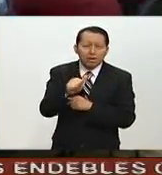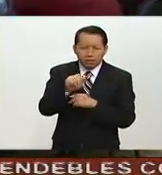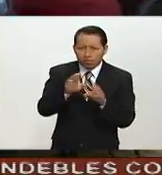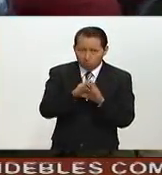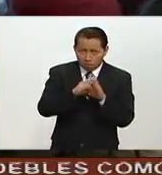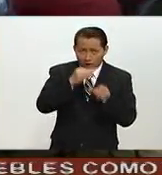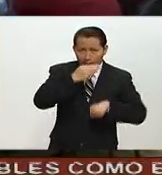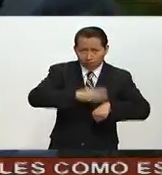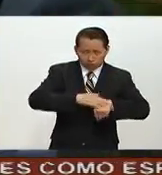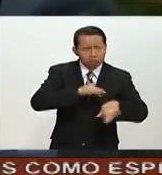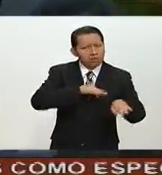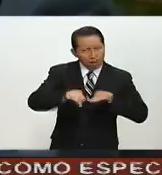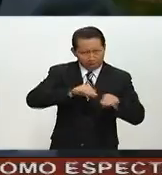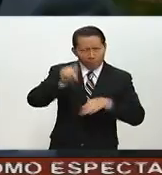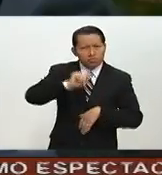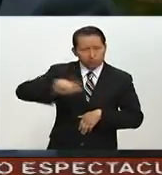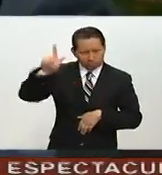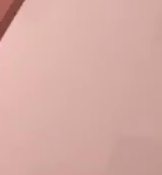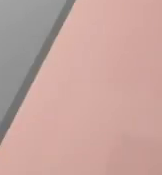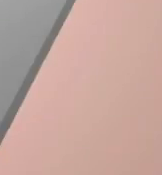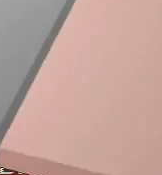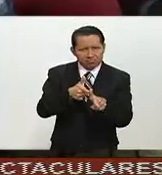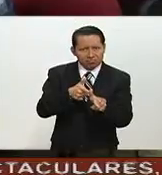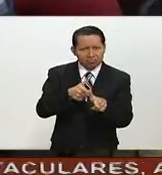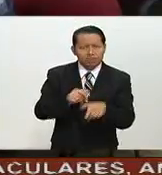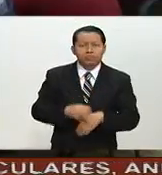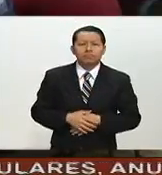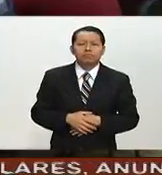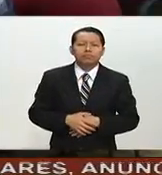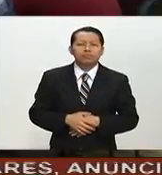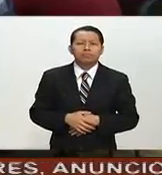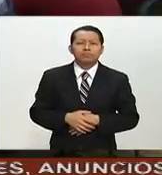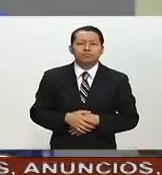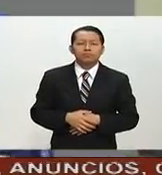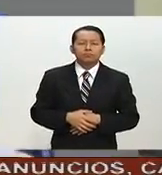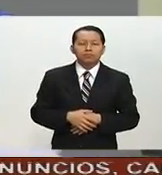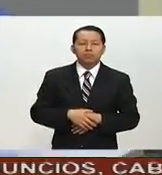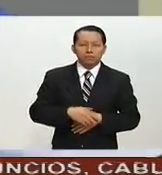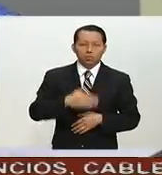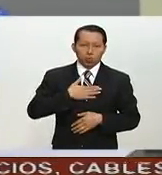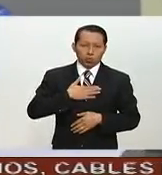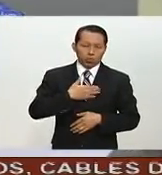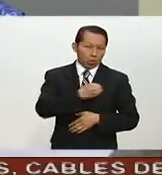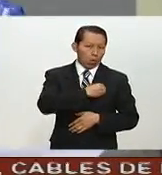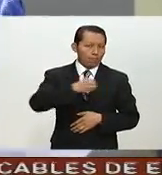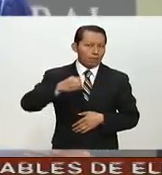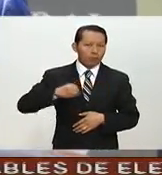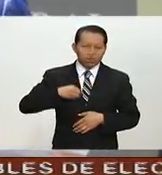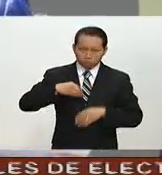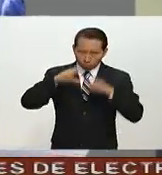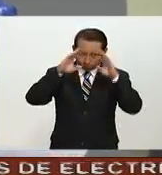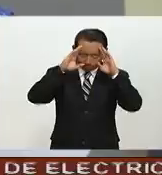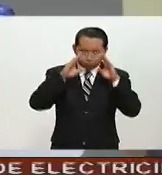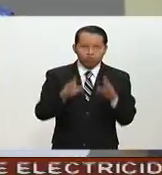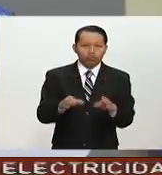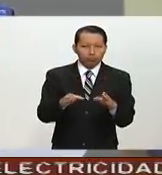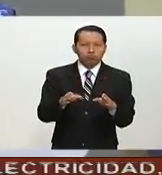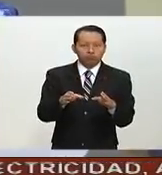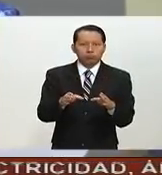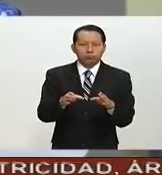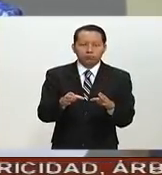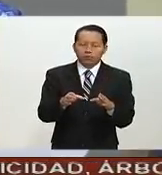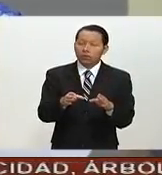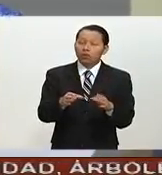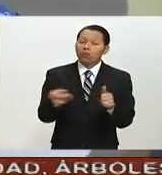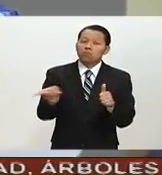exhaustivamente y con profesionalismo en el caso. Estoy comprometida con esta causa. Es la